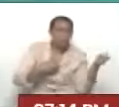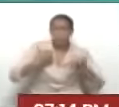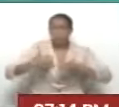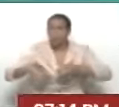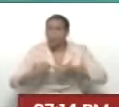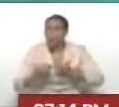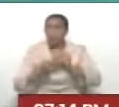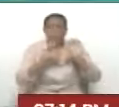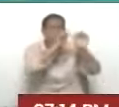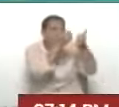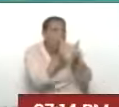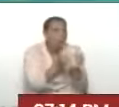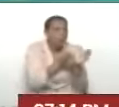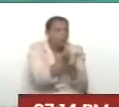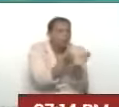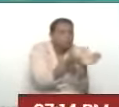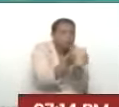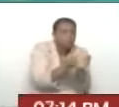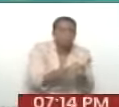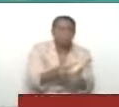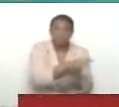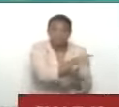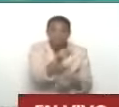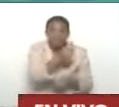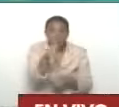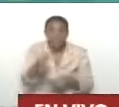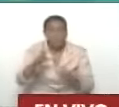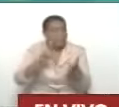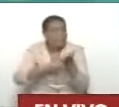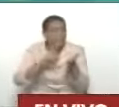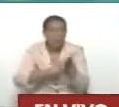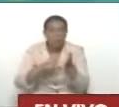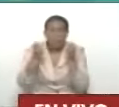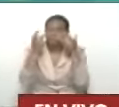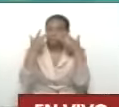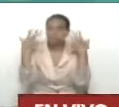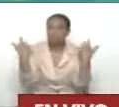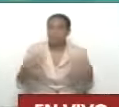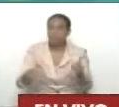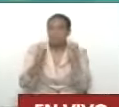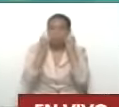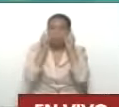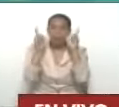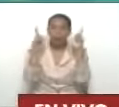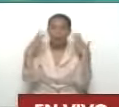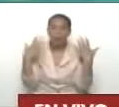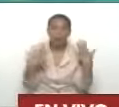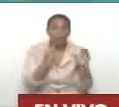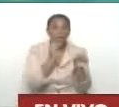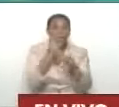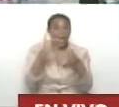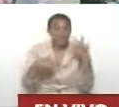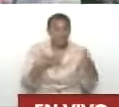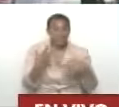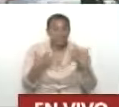del artesano, de la artesana. Verdaderamente maravilloso. Así que una agenda